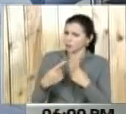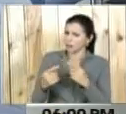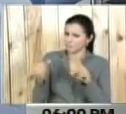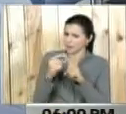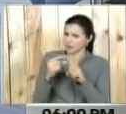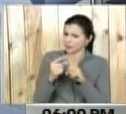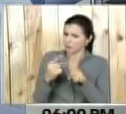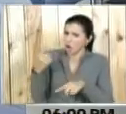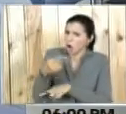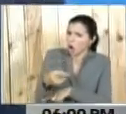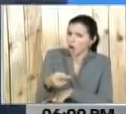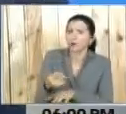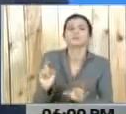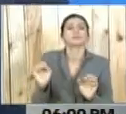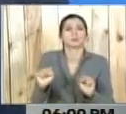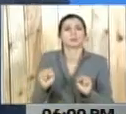correcto? Es que